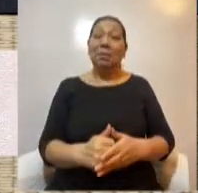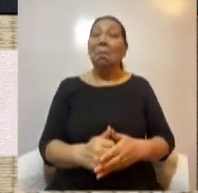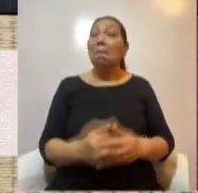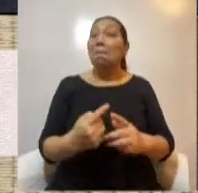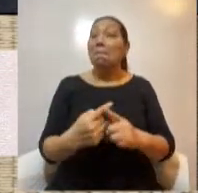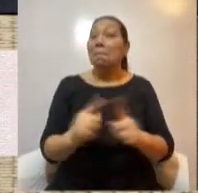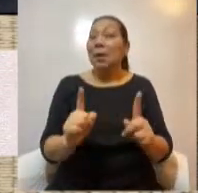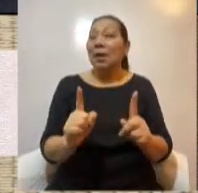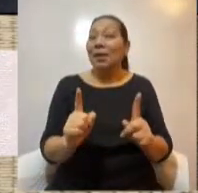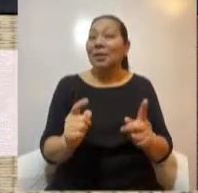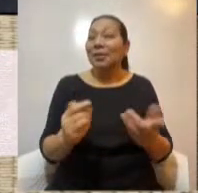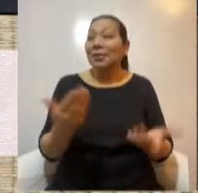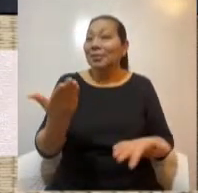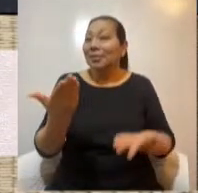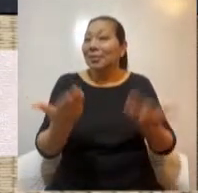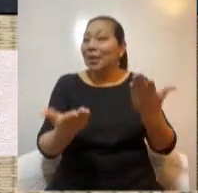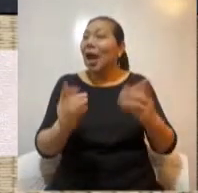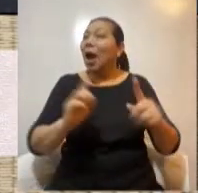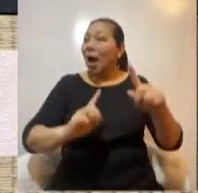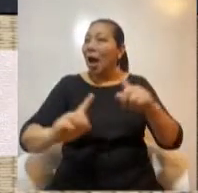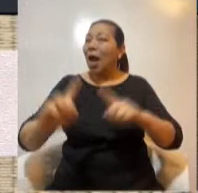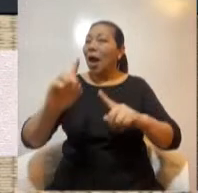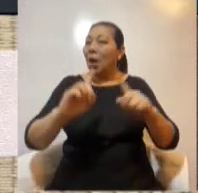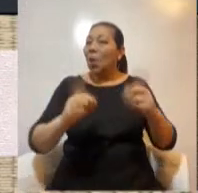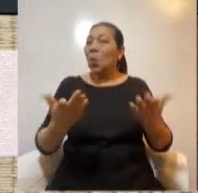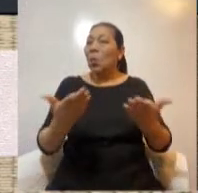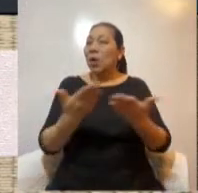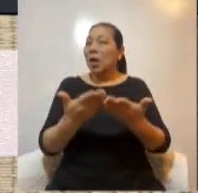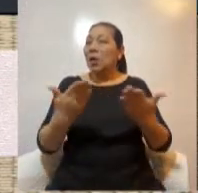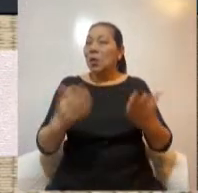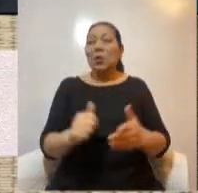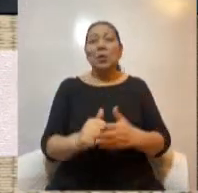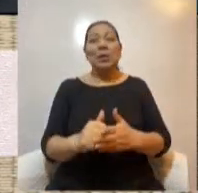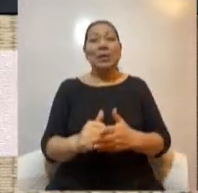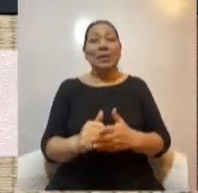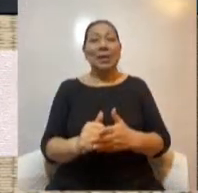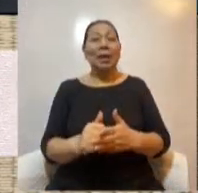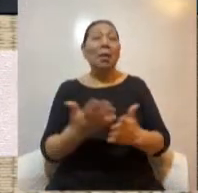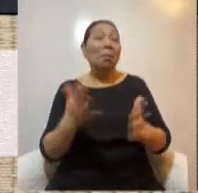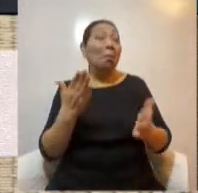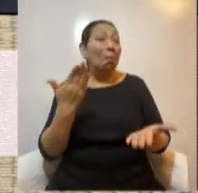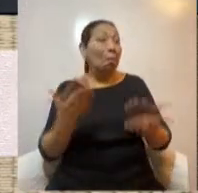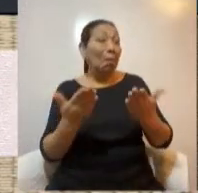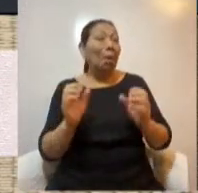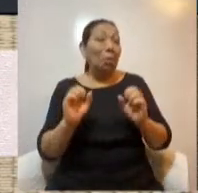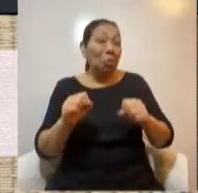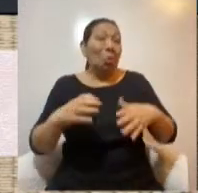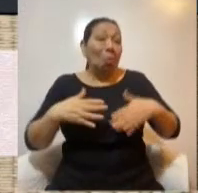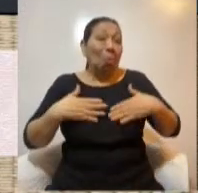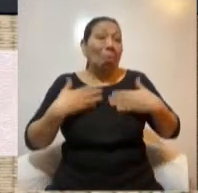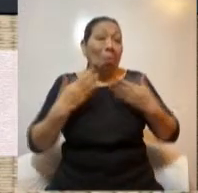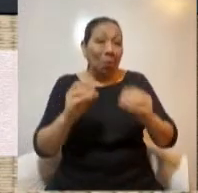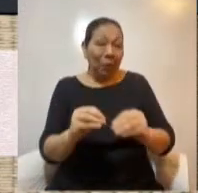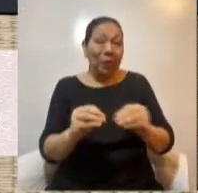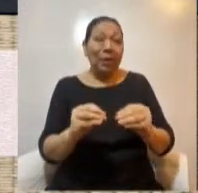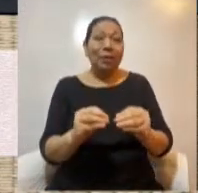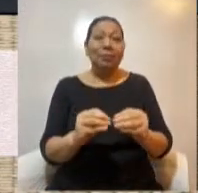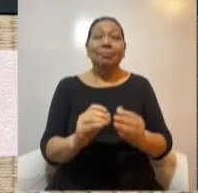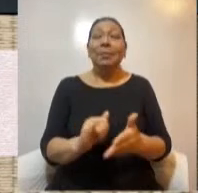sin embargo, que hay algunos aspectos que a lo mejor podrían